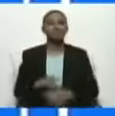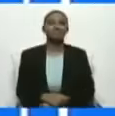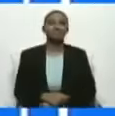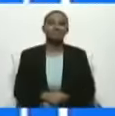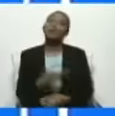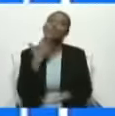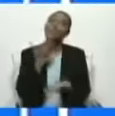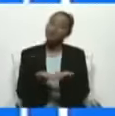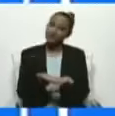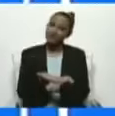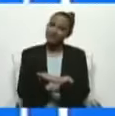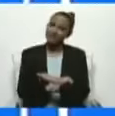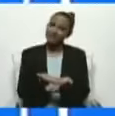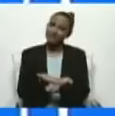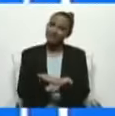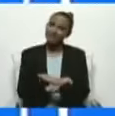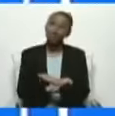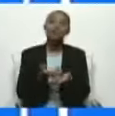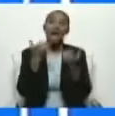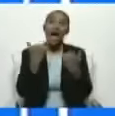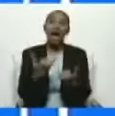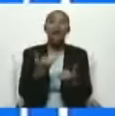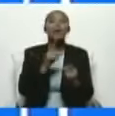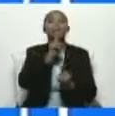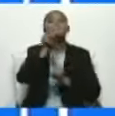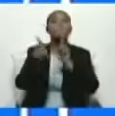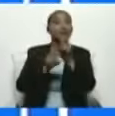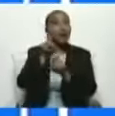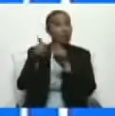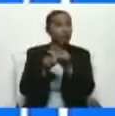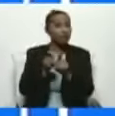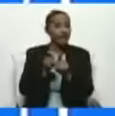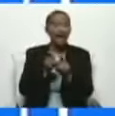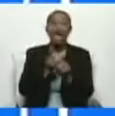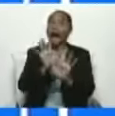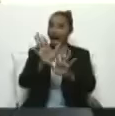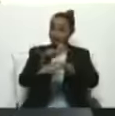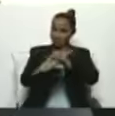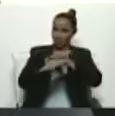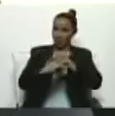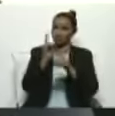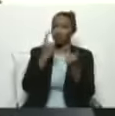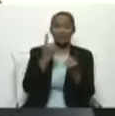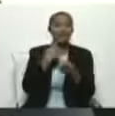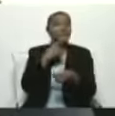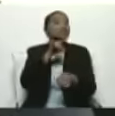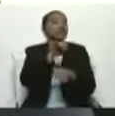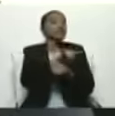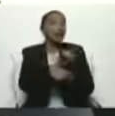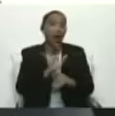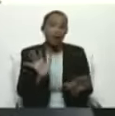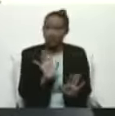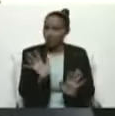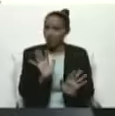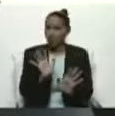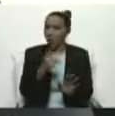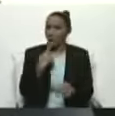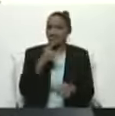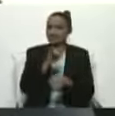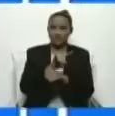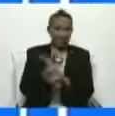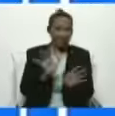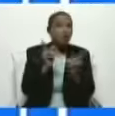Muchas gracias. Contestaré algunas preguntas. No solamente van a cantar fraude, no solamente van a cantar fraude.